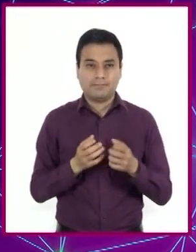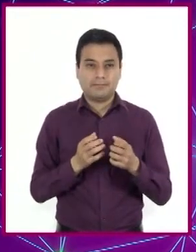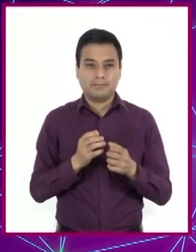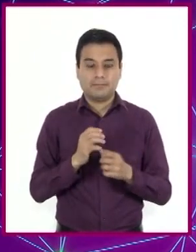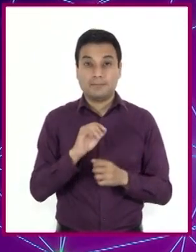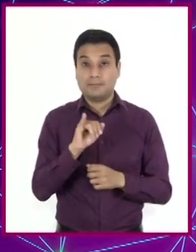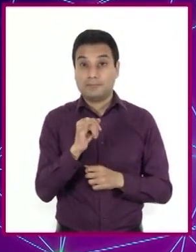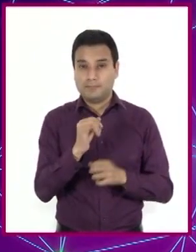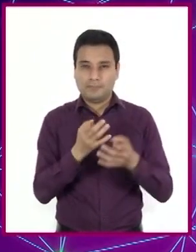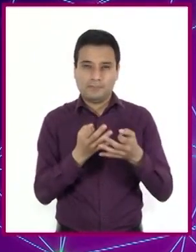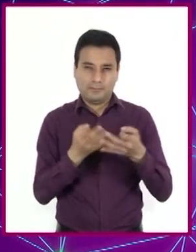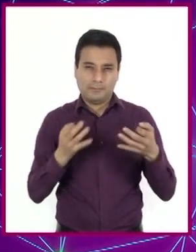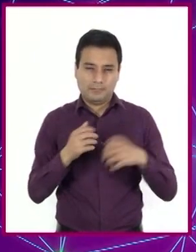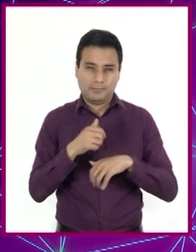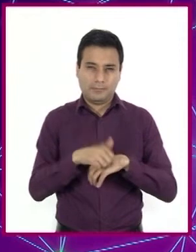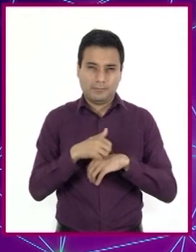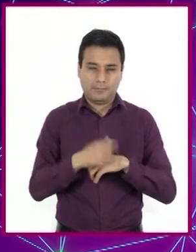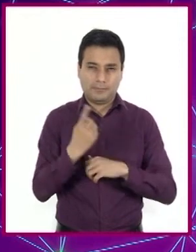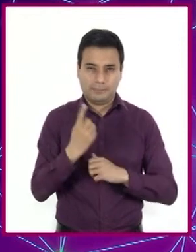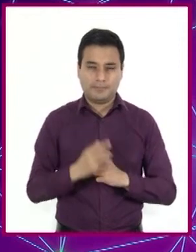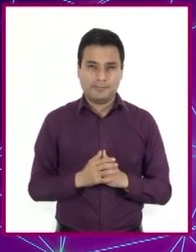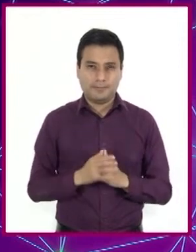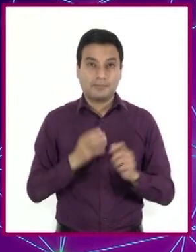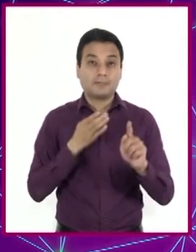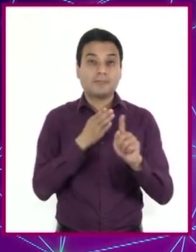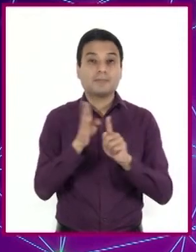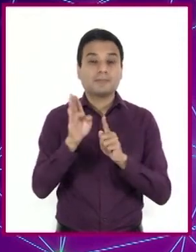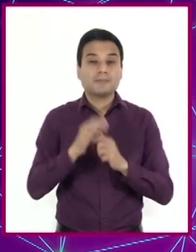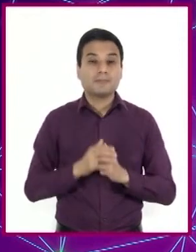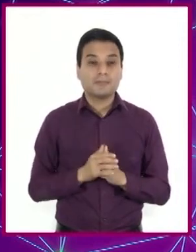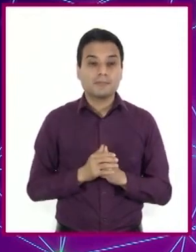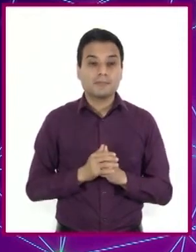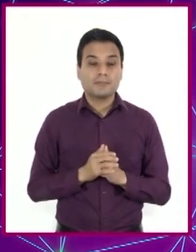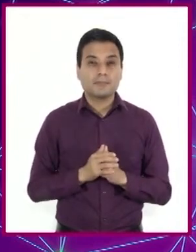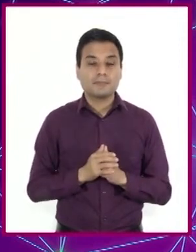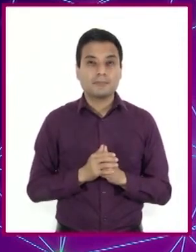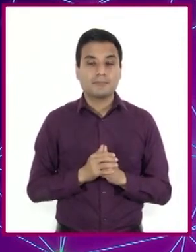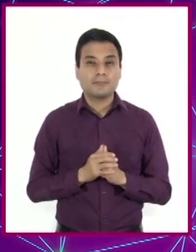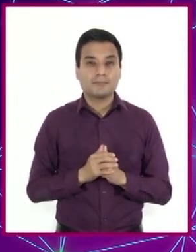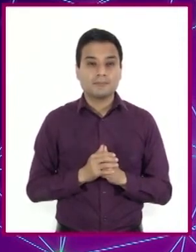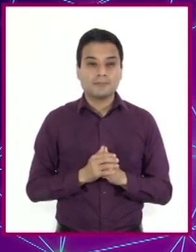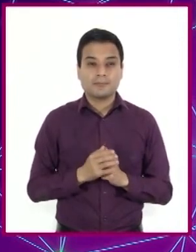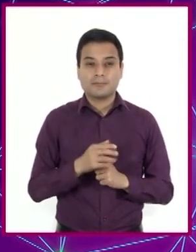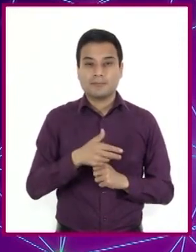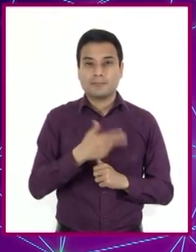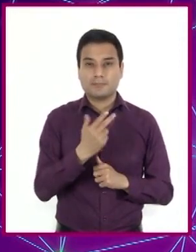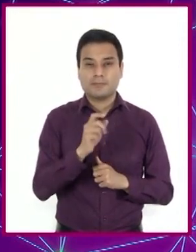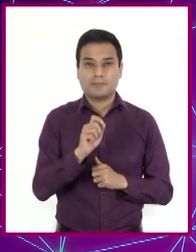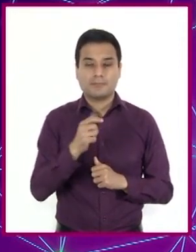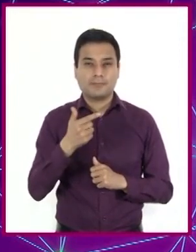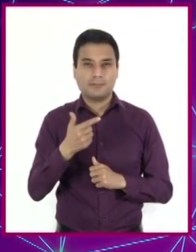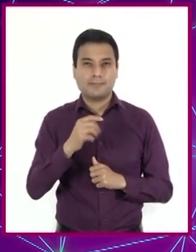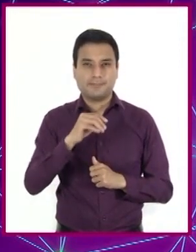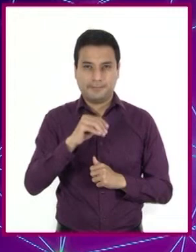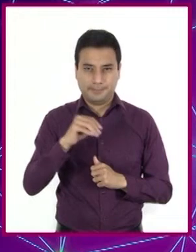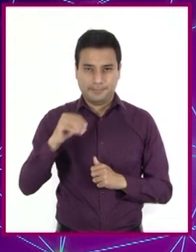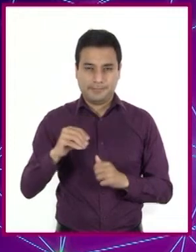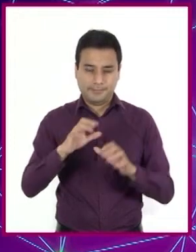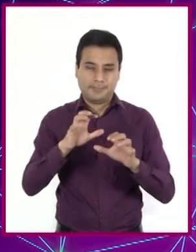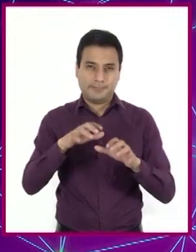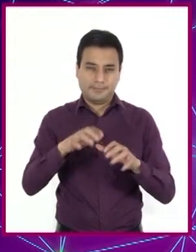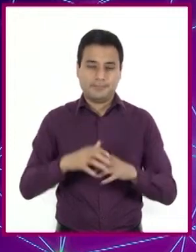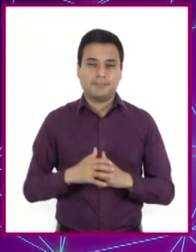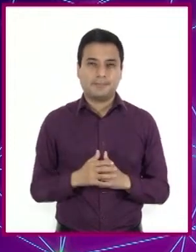de junio, para el terreno 1, se desvía de la media a una distancia de 13.7 milímetros de agua